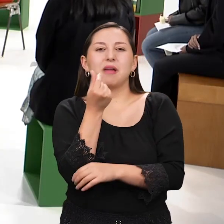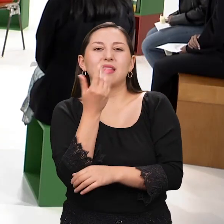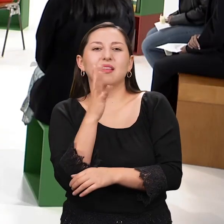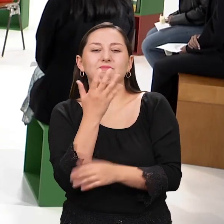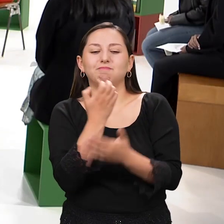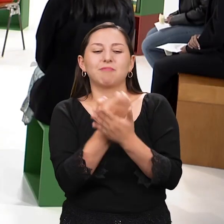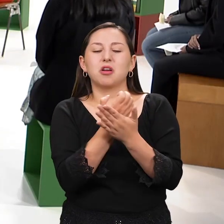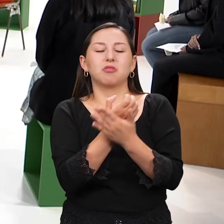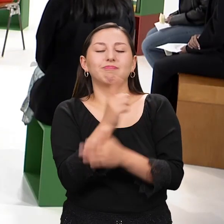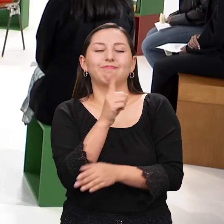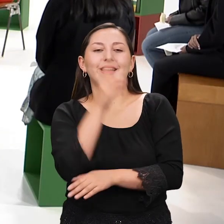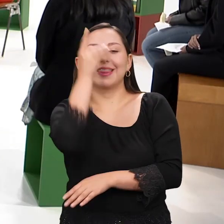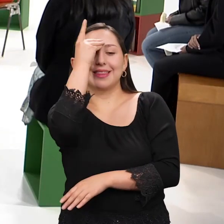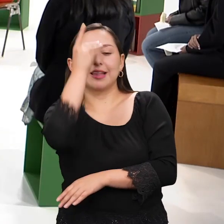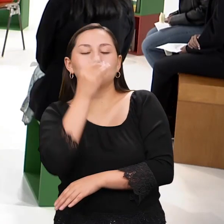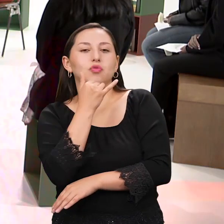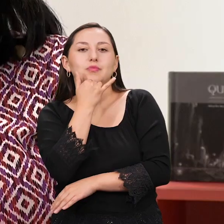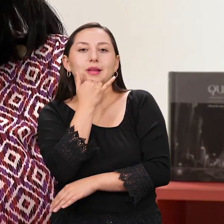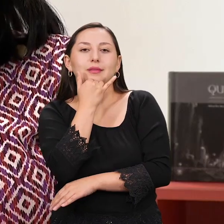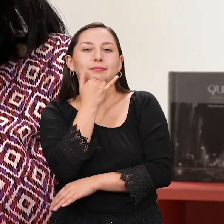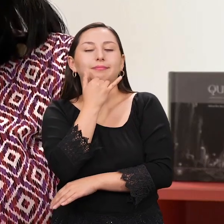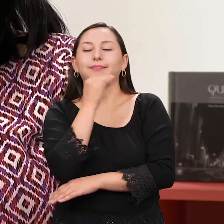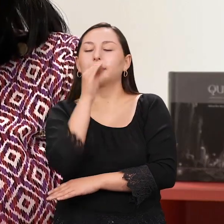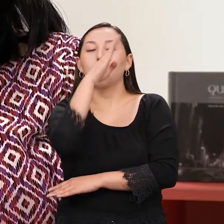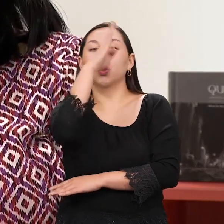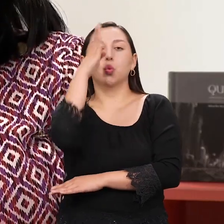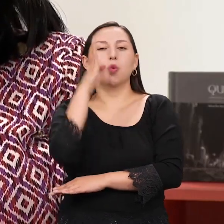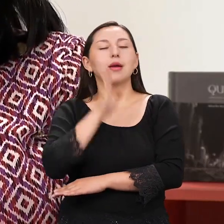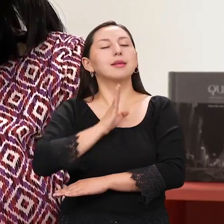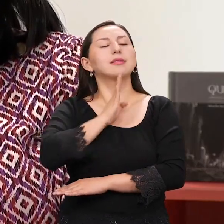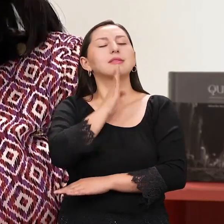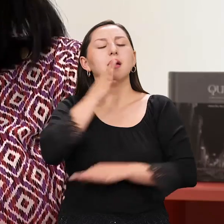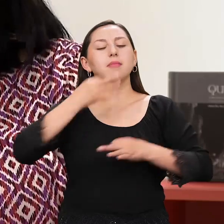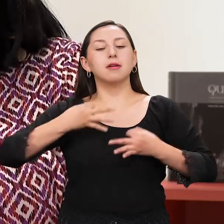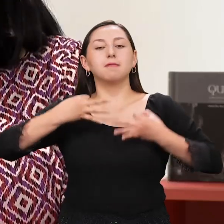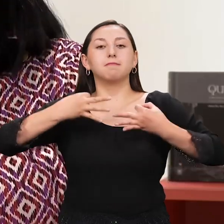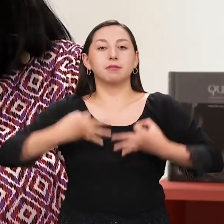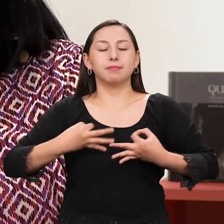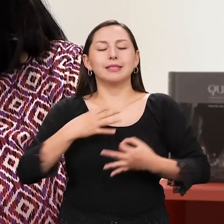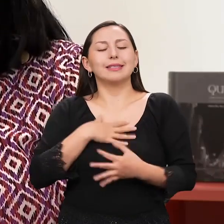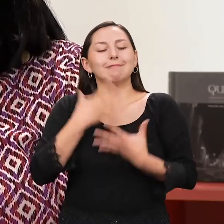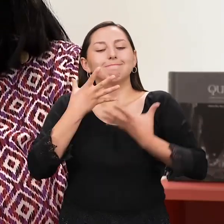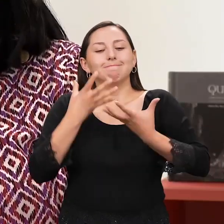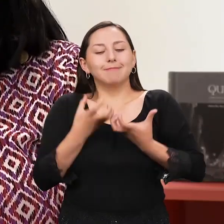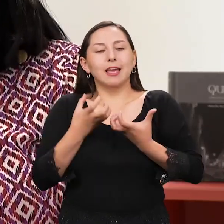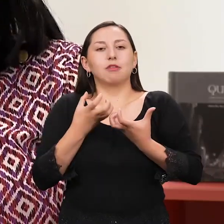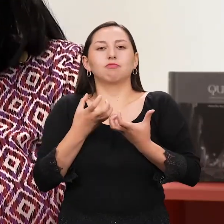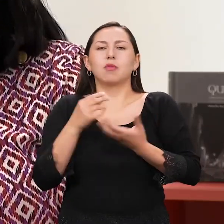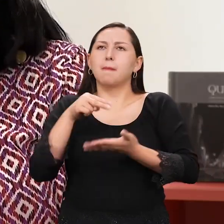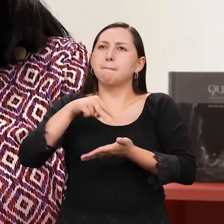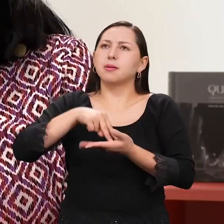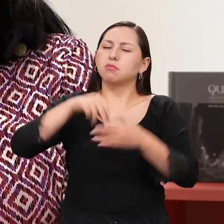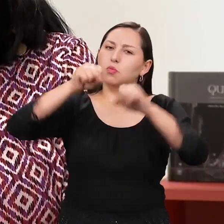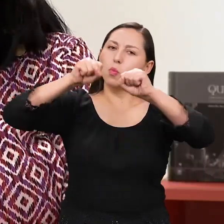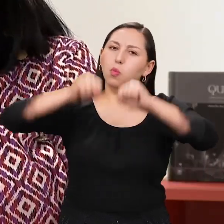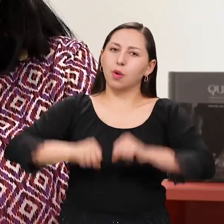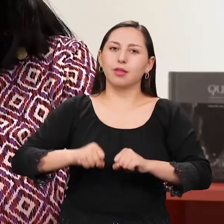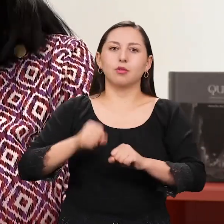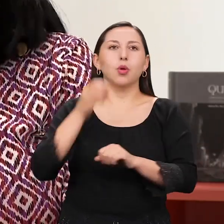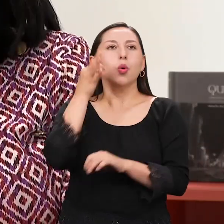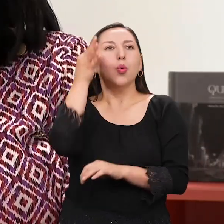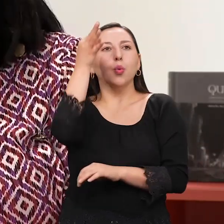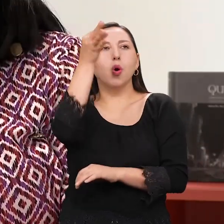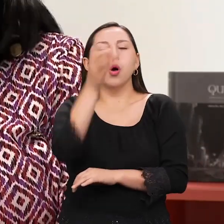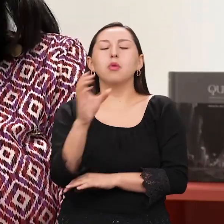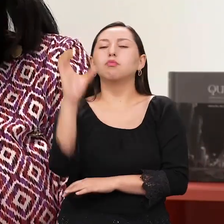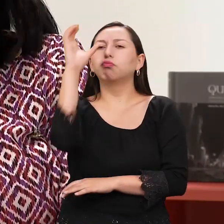por plata por lo general son malas decisiones. Entonces, si te tomas 5 segundos más y lo repiensas y consideras